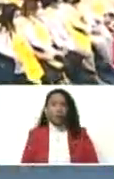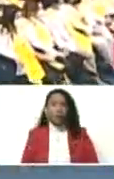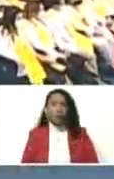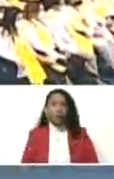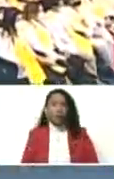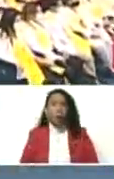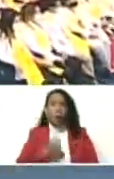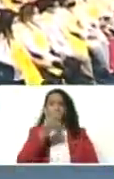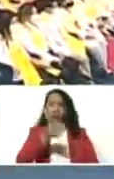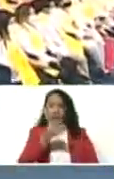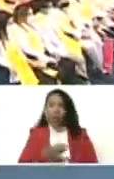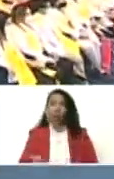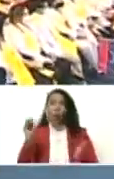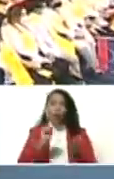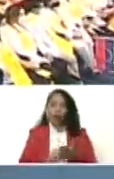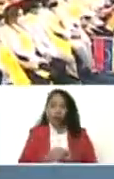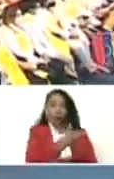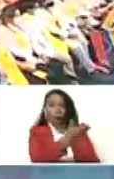Buenas tardes nuevamente a todos.